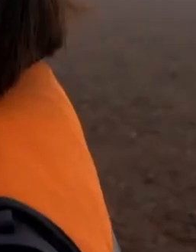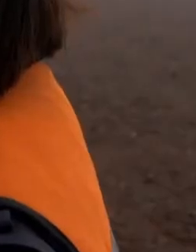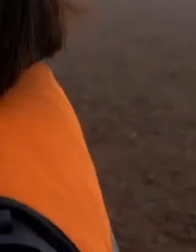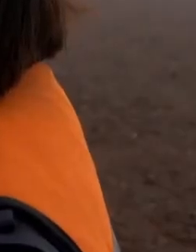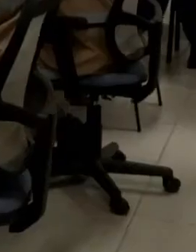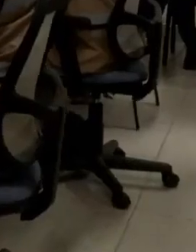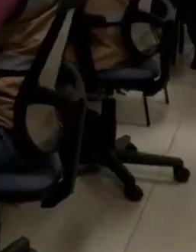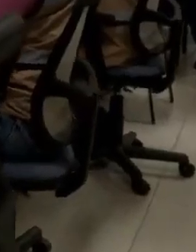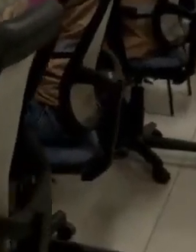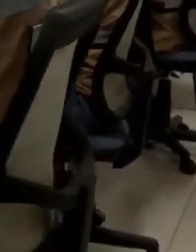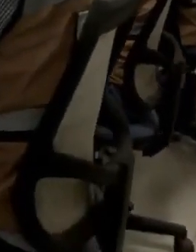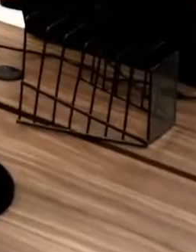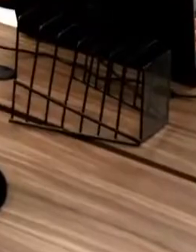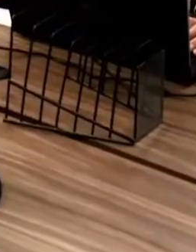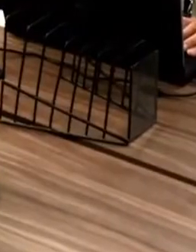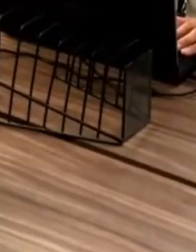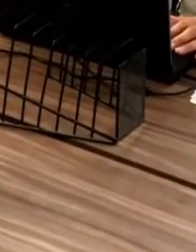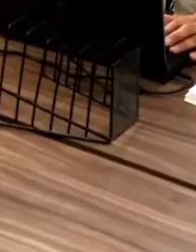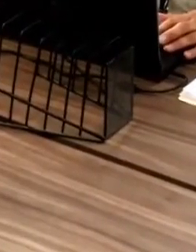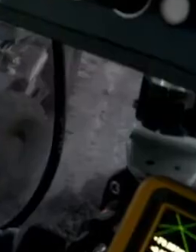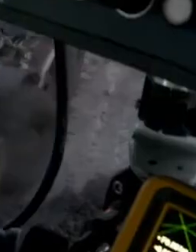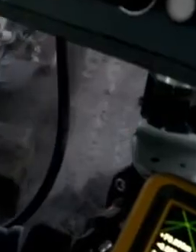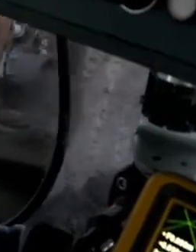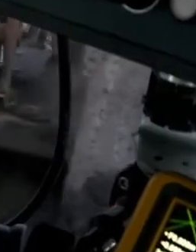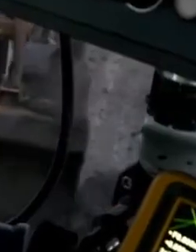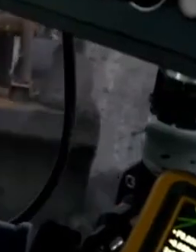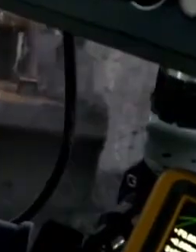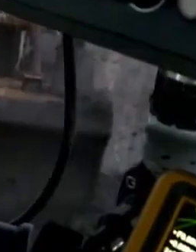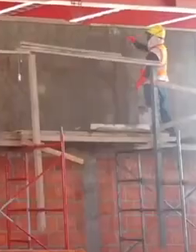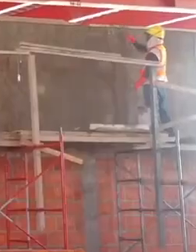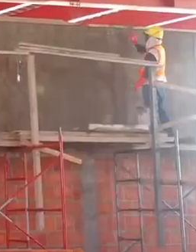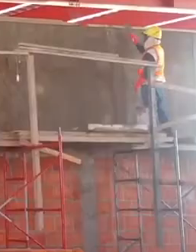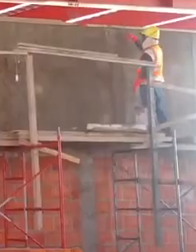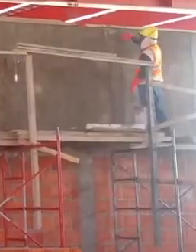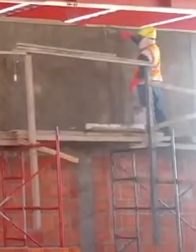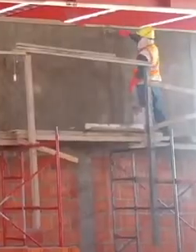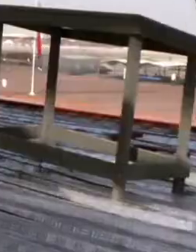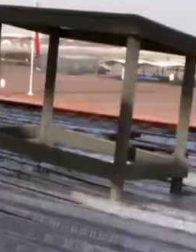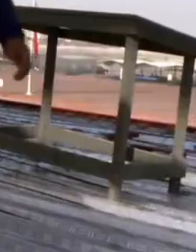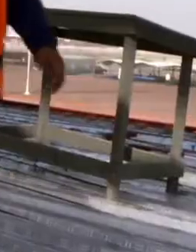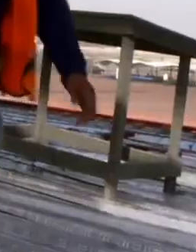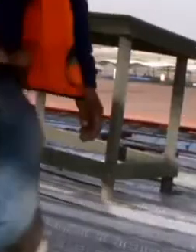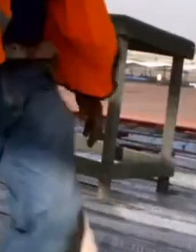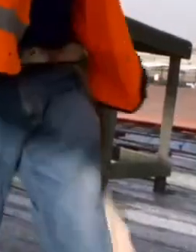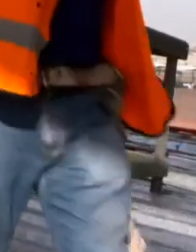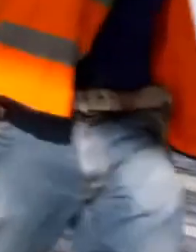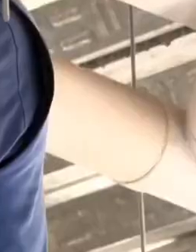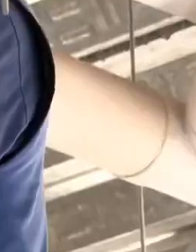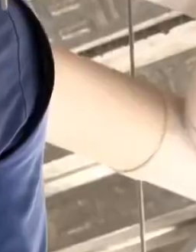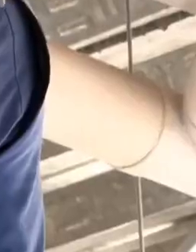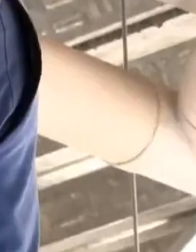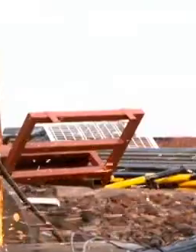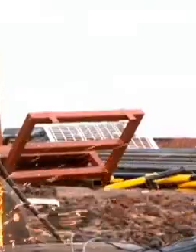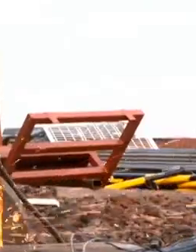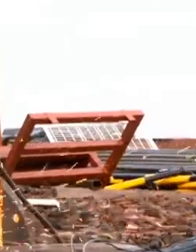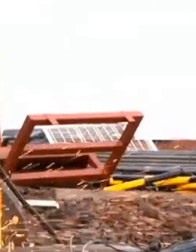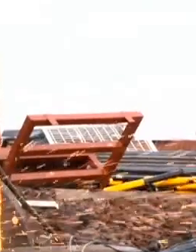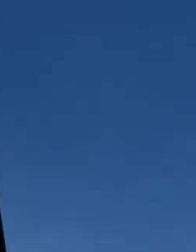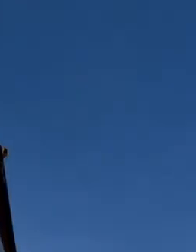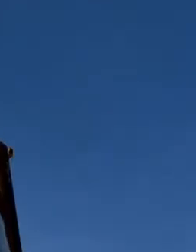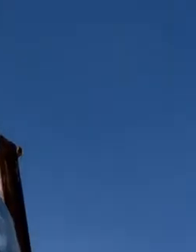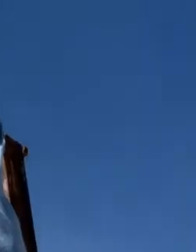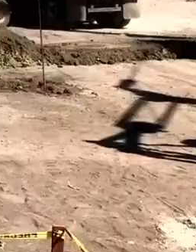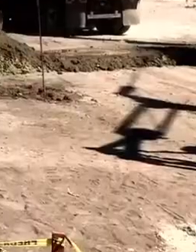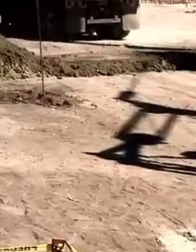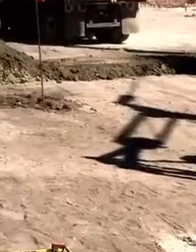topógrafos, contadores, abogados, operadores de maquinaria, albañiles, carpinteros, plomeros,